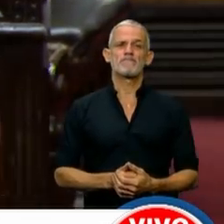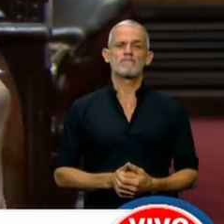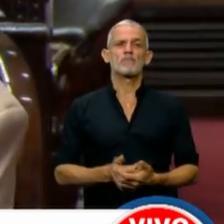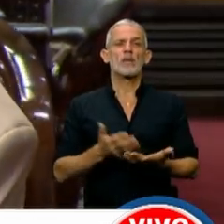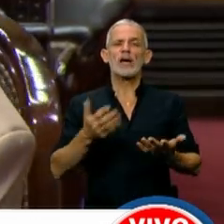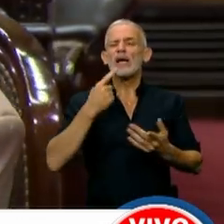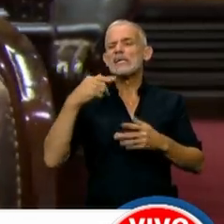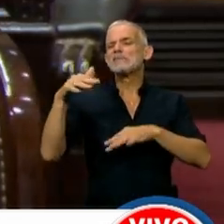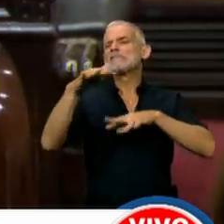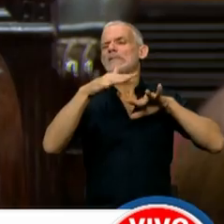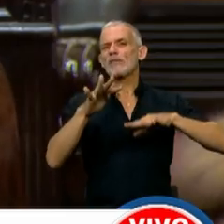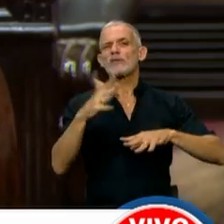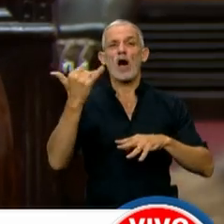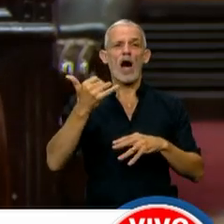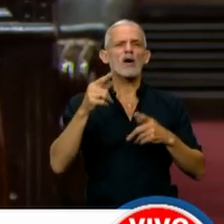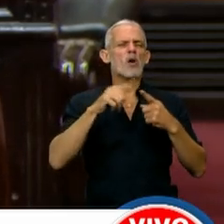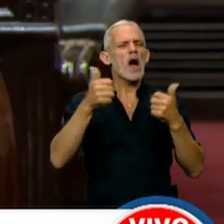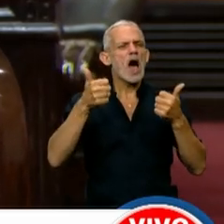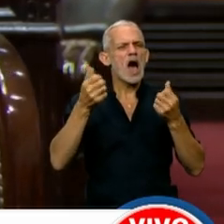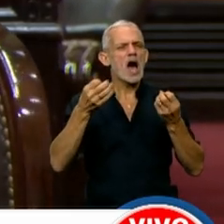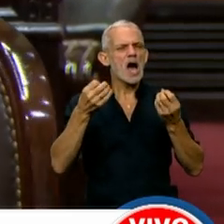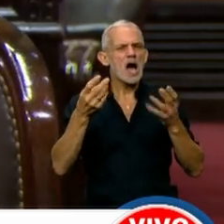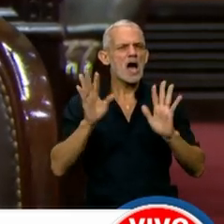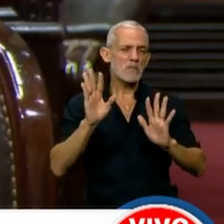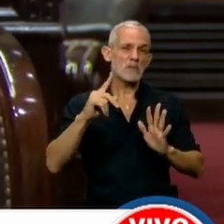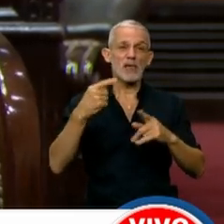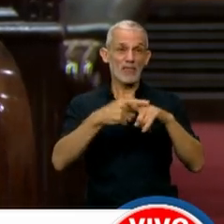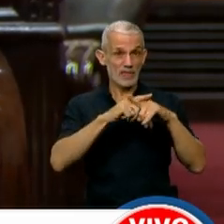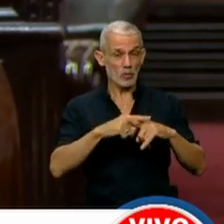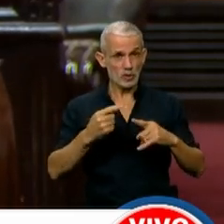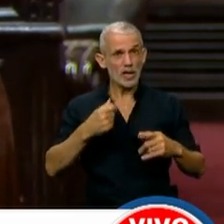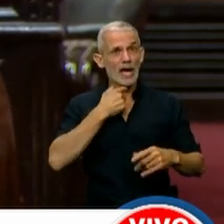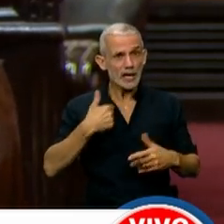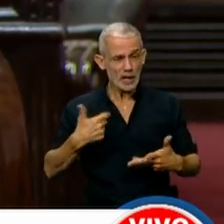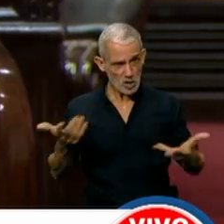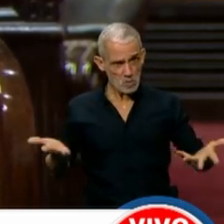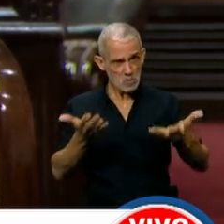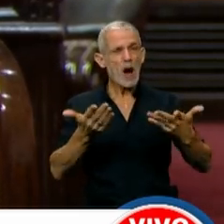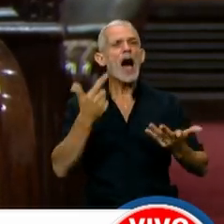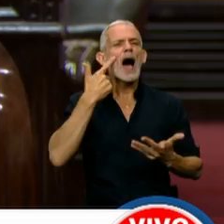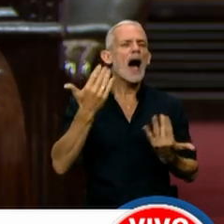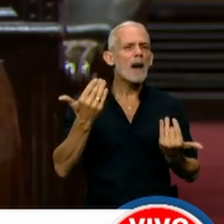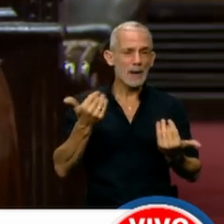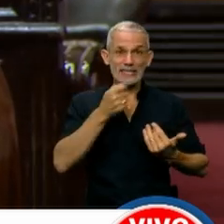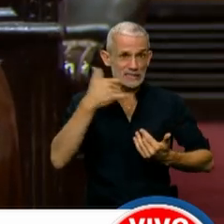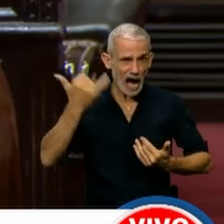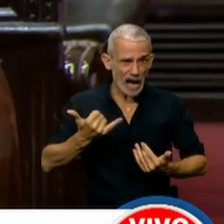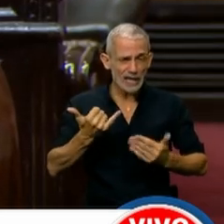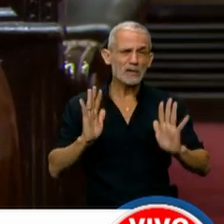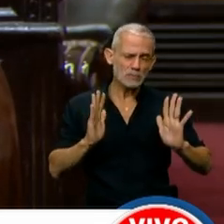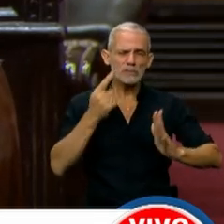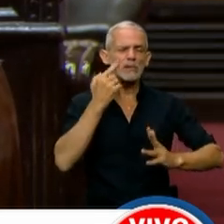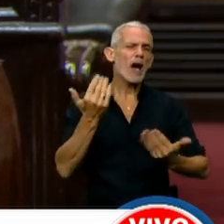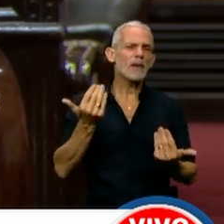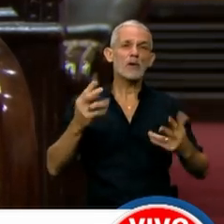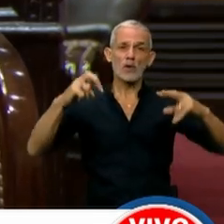dicen por ahí que tienen buenas intenciones de discutir bueno la primera buena intención si la tuviera serían